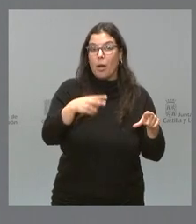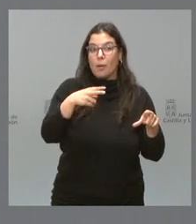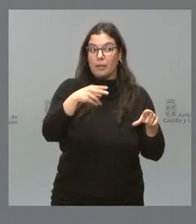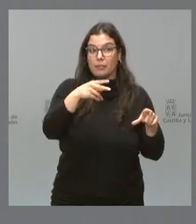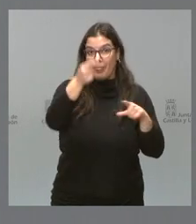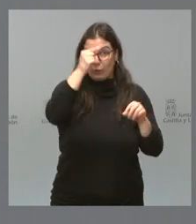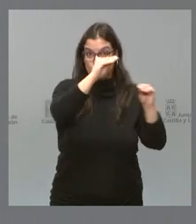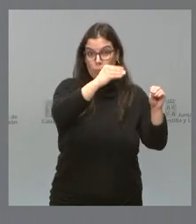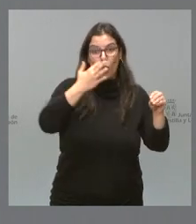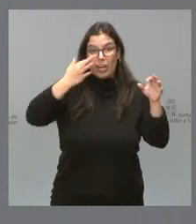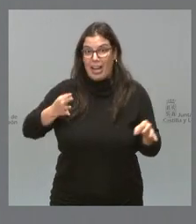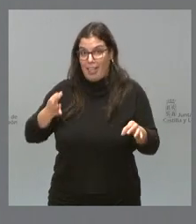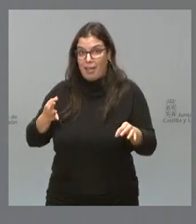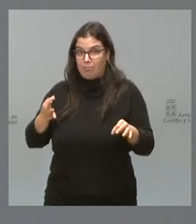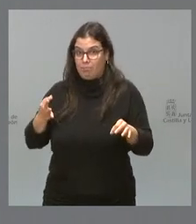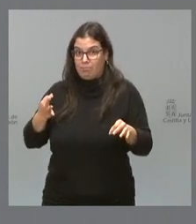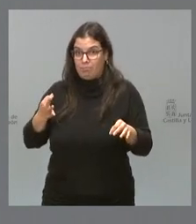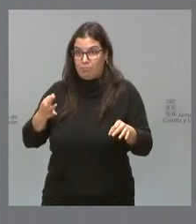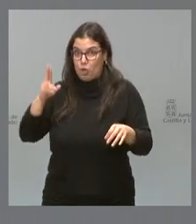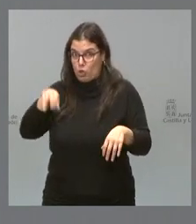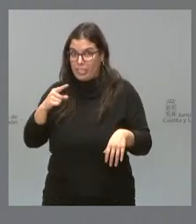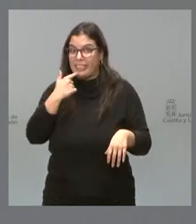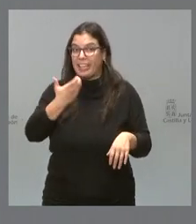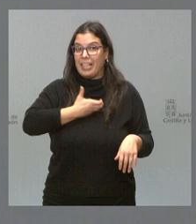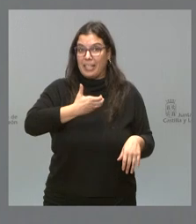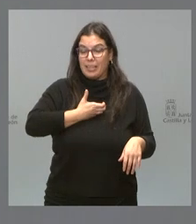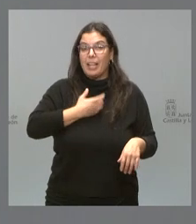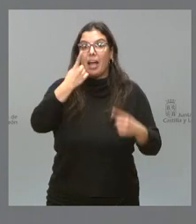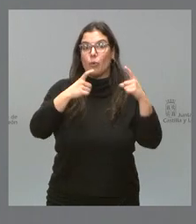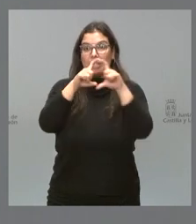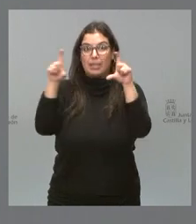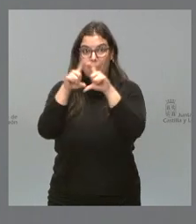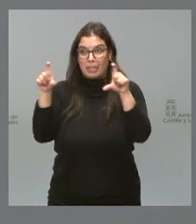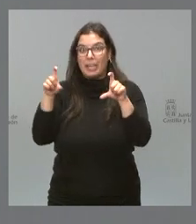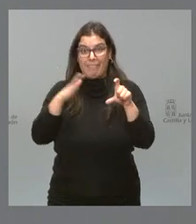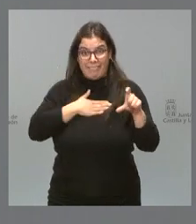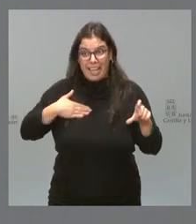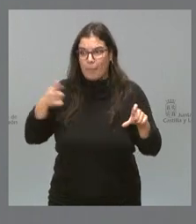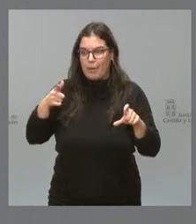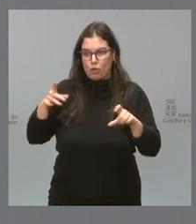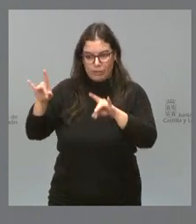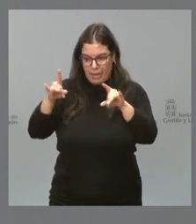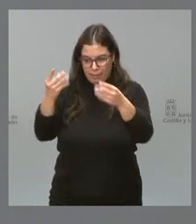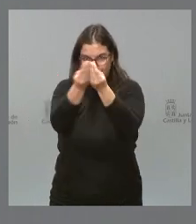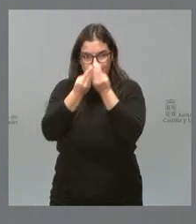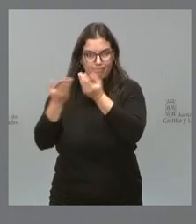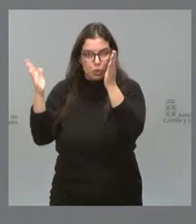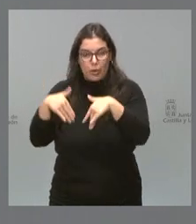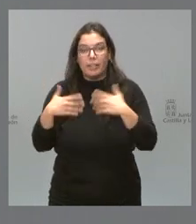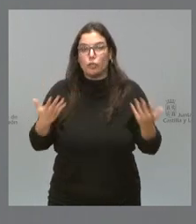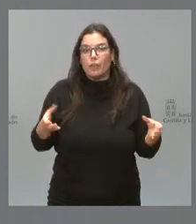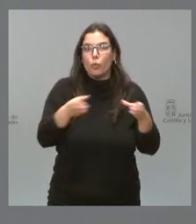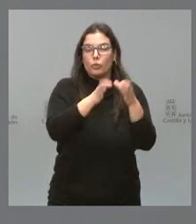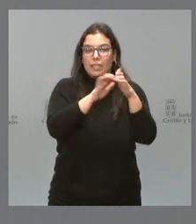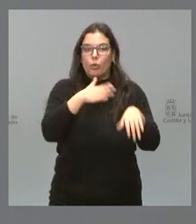los que realmente hay disponibles de hecho afirman desde el ayuntamiento que hay empresas que se quieren instalar y que no tienen terreno entonces La pregunta es si la junta está dispuesta